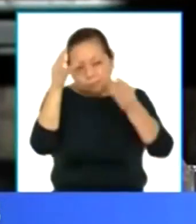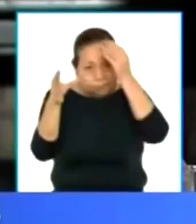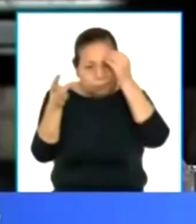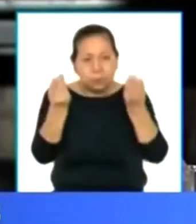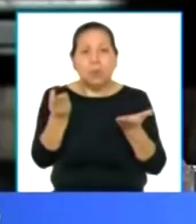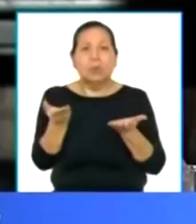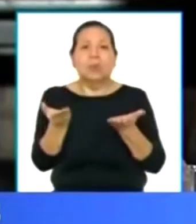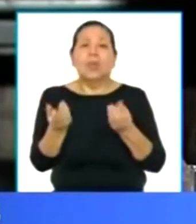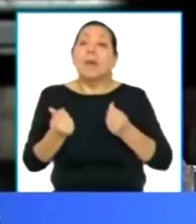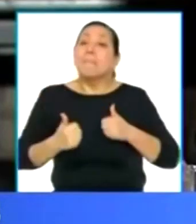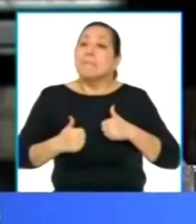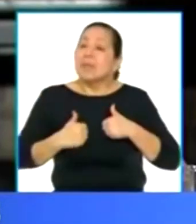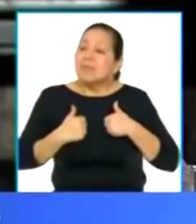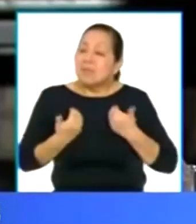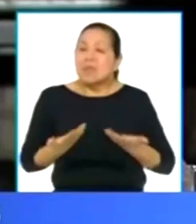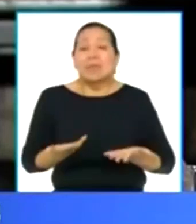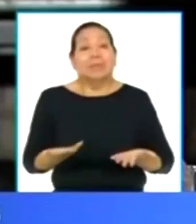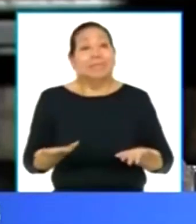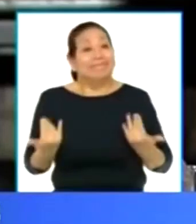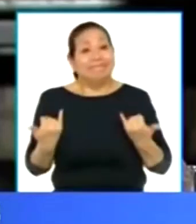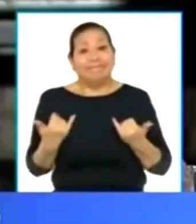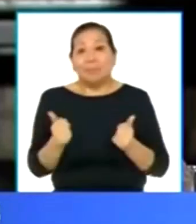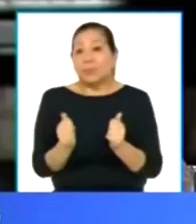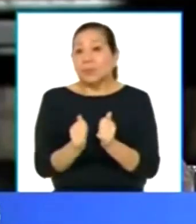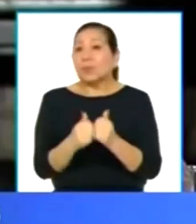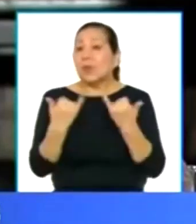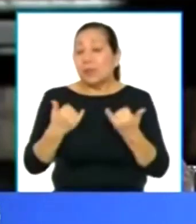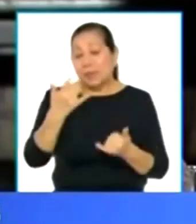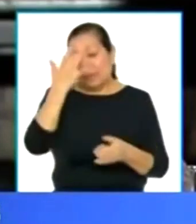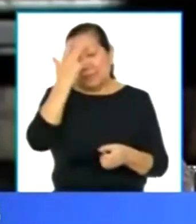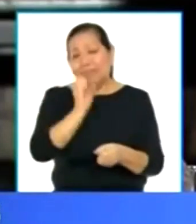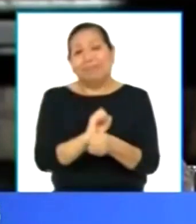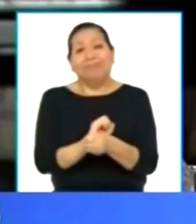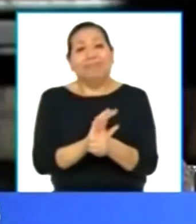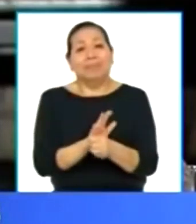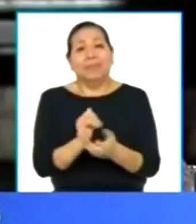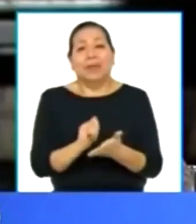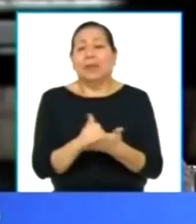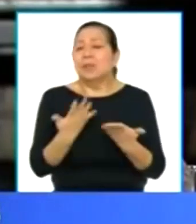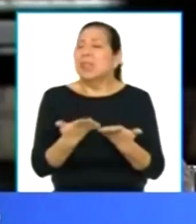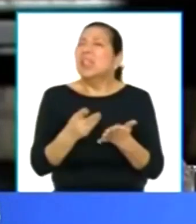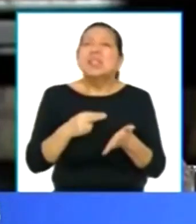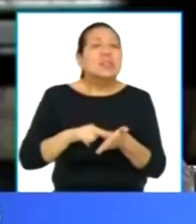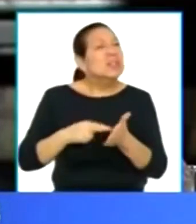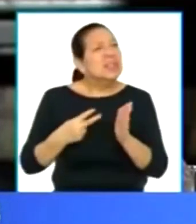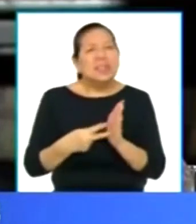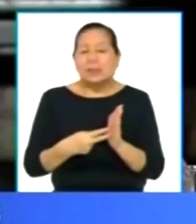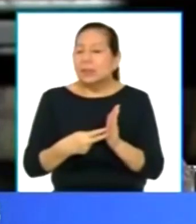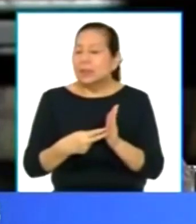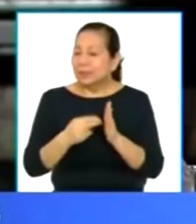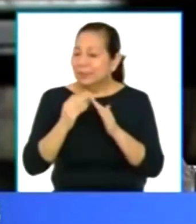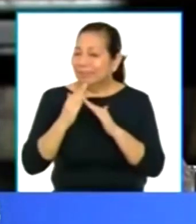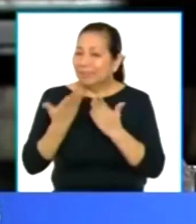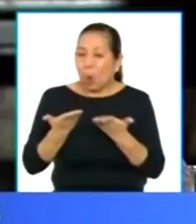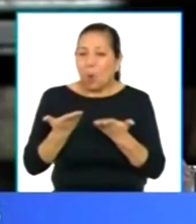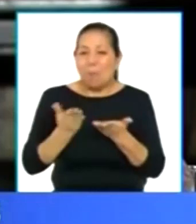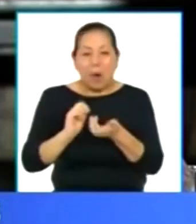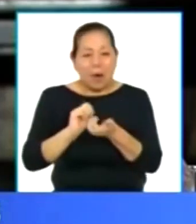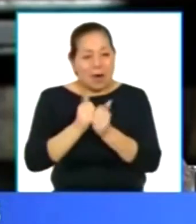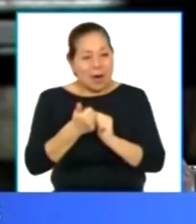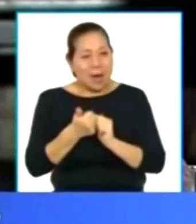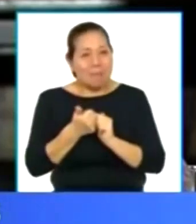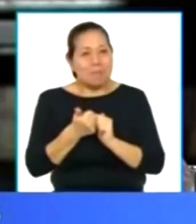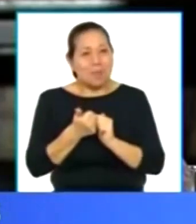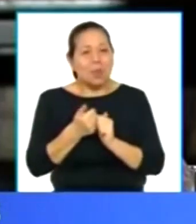aprendamos a convivir todavía con esta pandemia, y esto implica un cambio radical